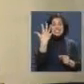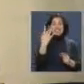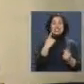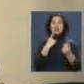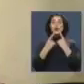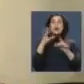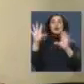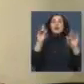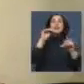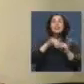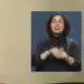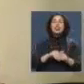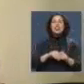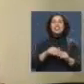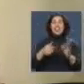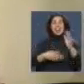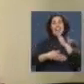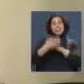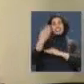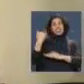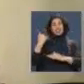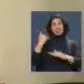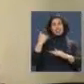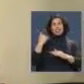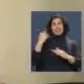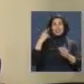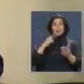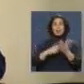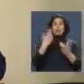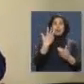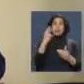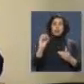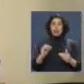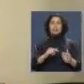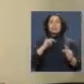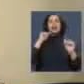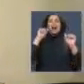el quinto plebiscito desde el año 90 a la fecha en la comuna de San Pedro de la Paz.